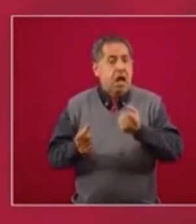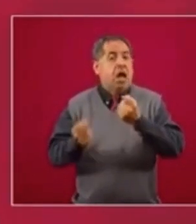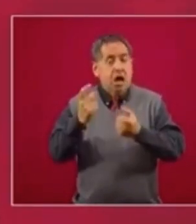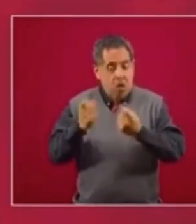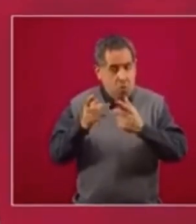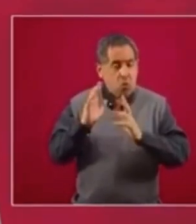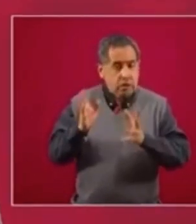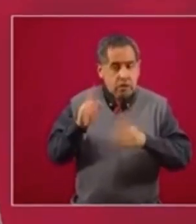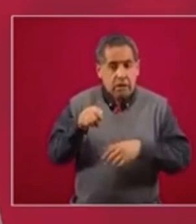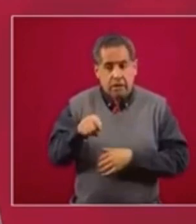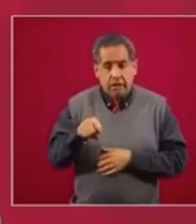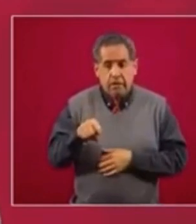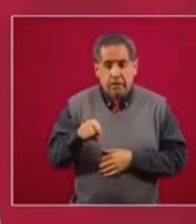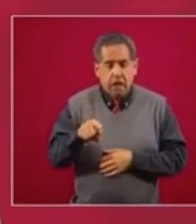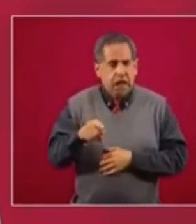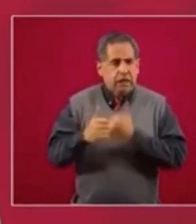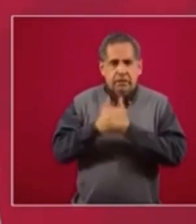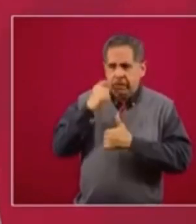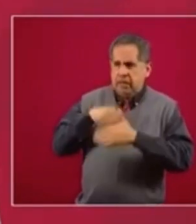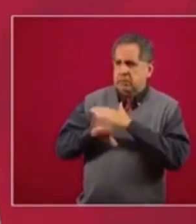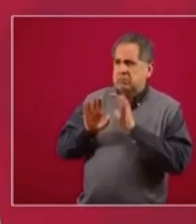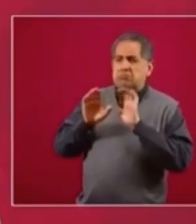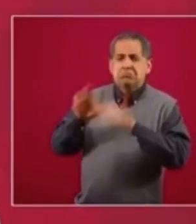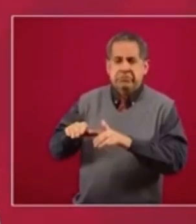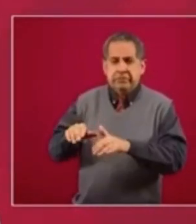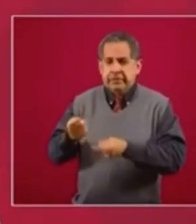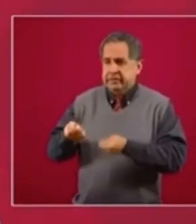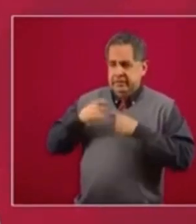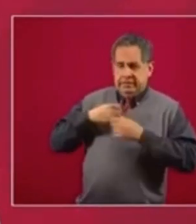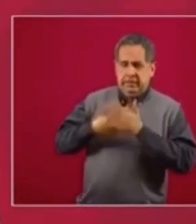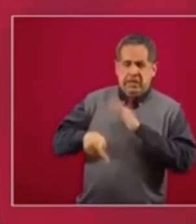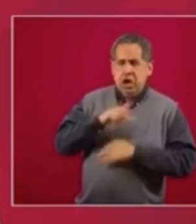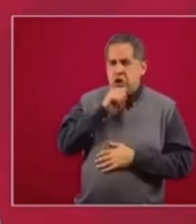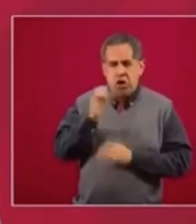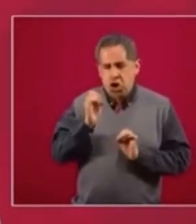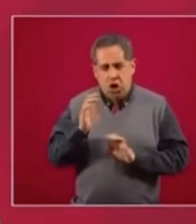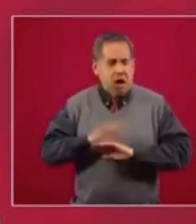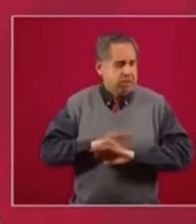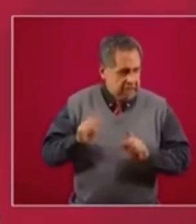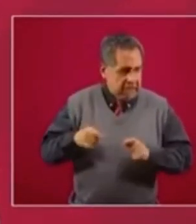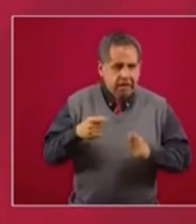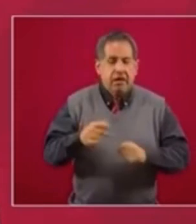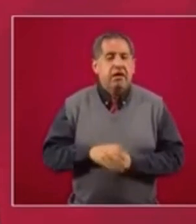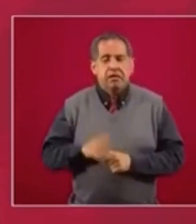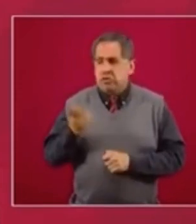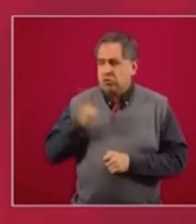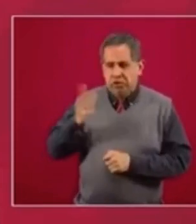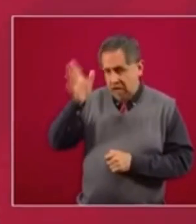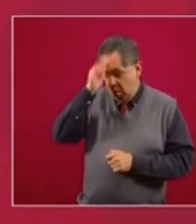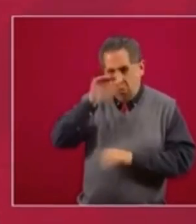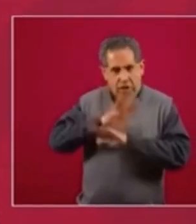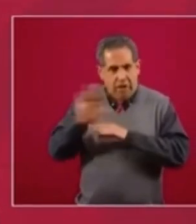presentaron concurso de ingreso, pero no habían obtenido la plaza definitiva. Tenemos ya el acuerdo